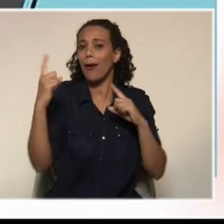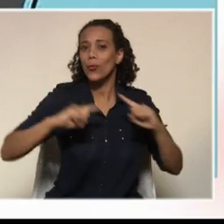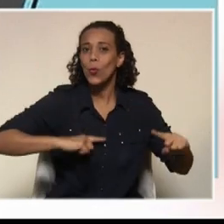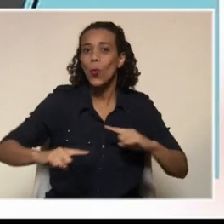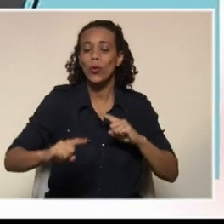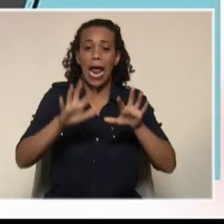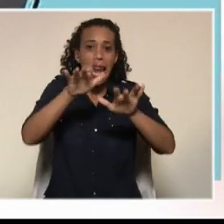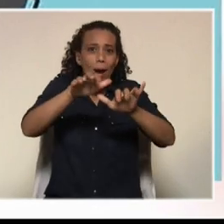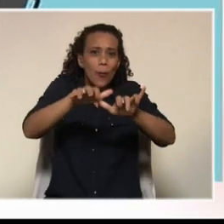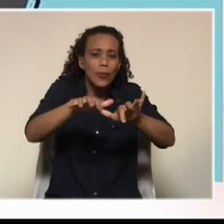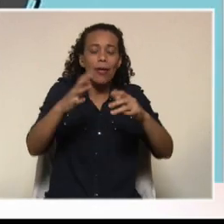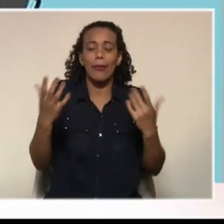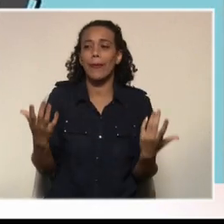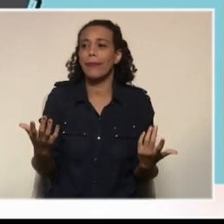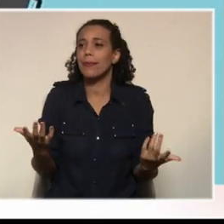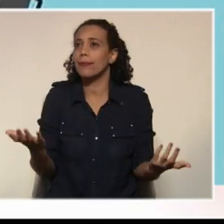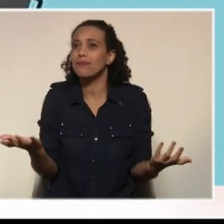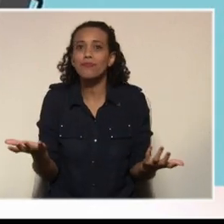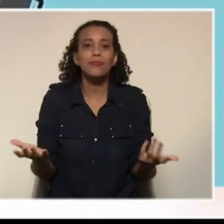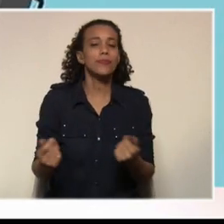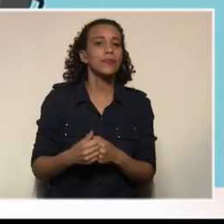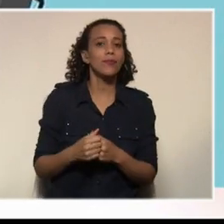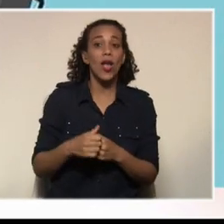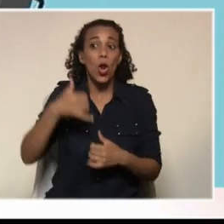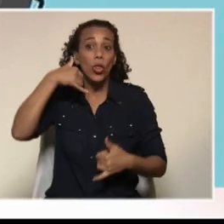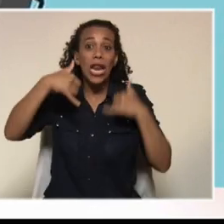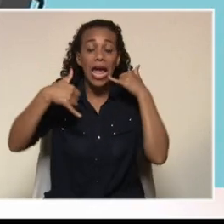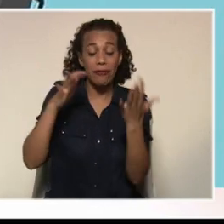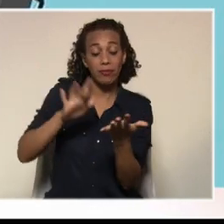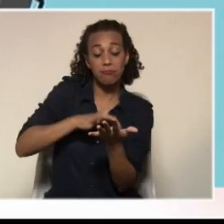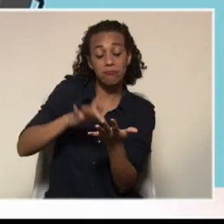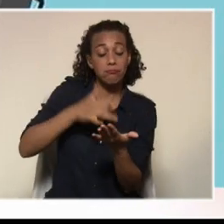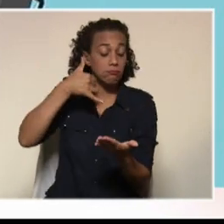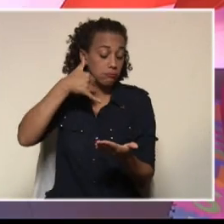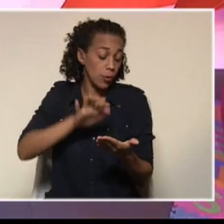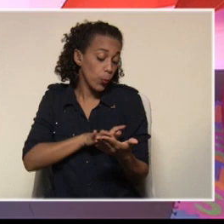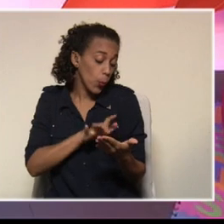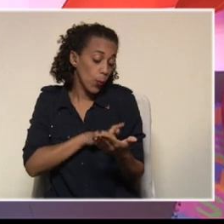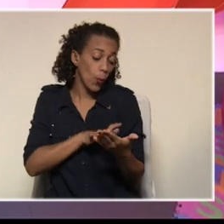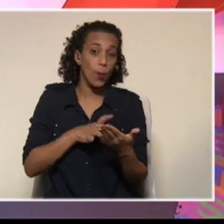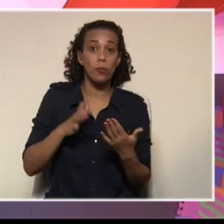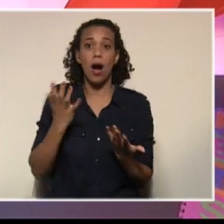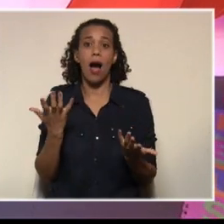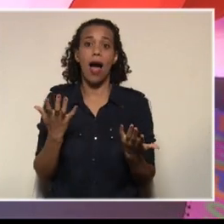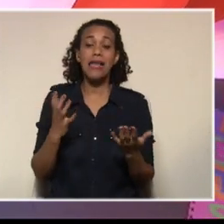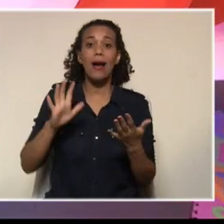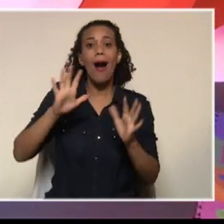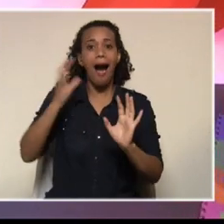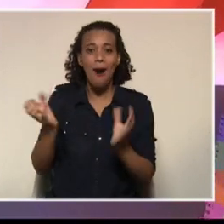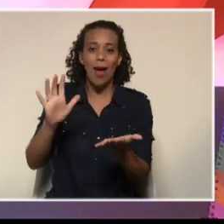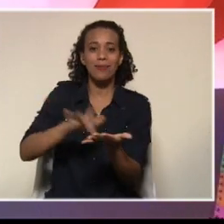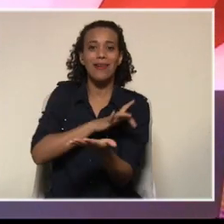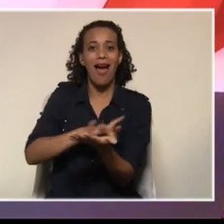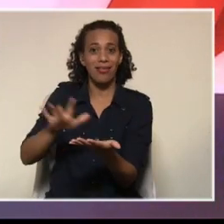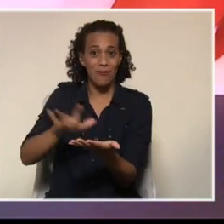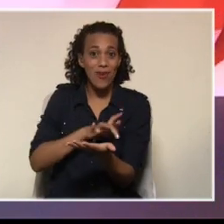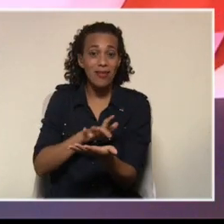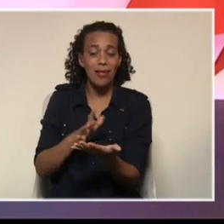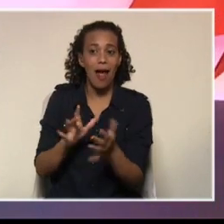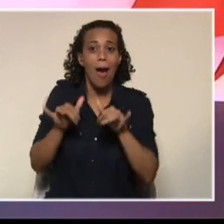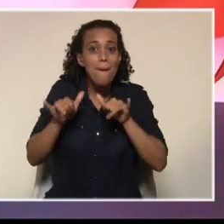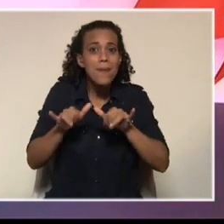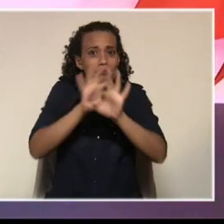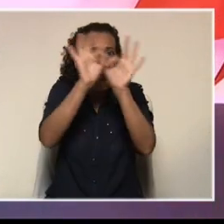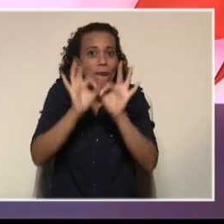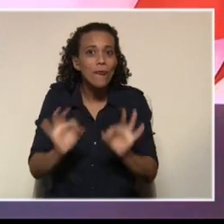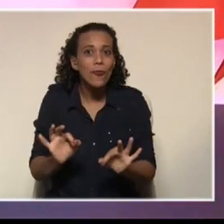las computadoras, los teléfonos inteligentes y por último las tabletas. De la misma manera